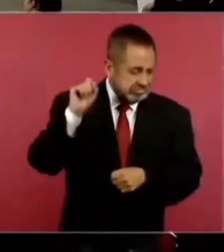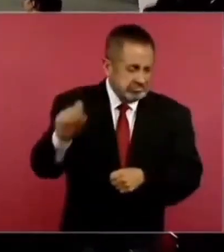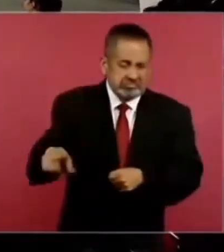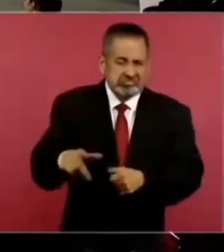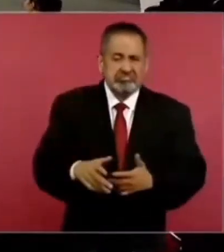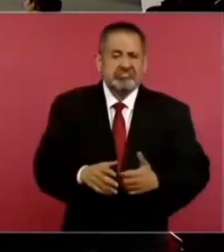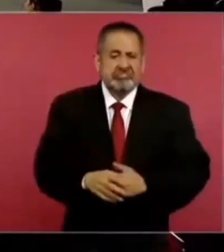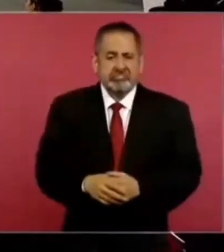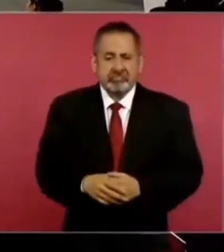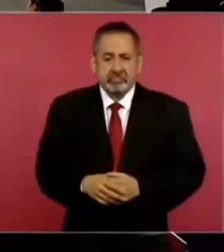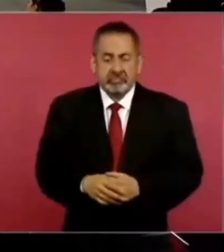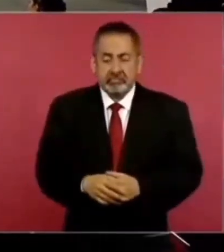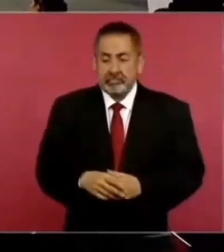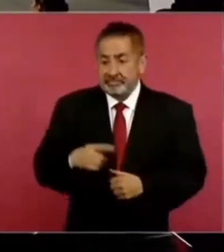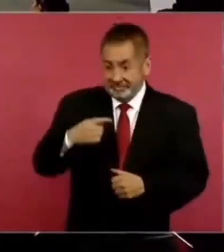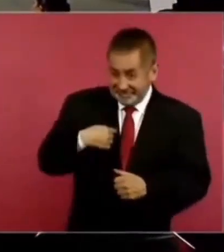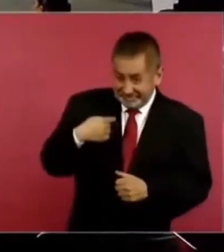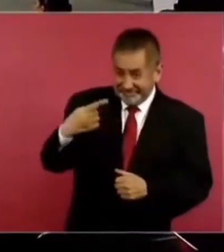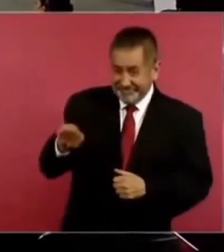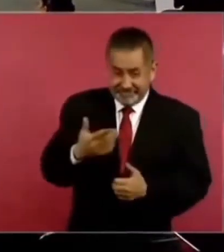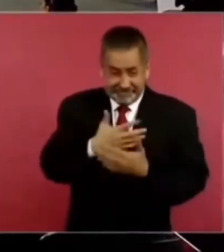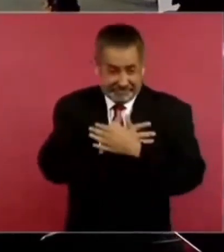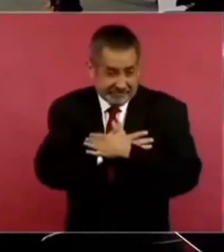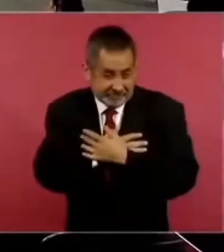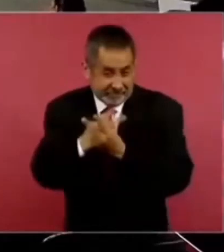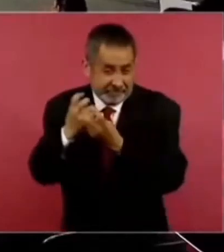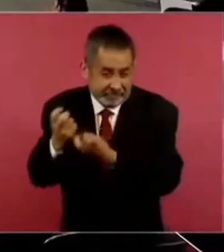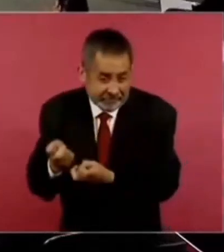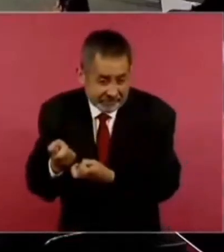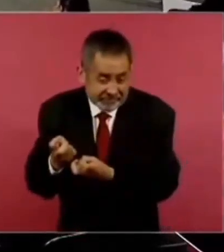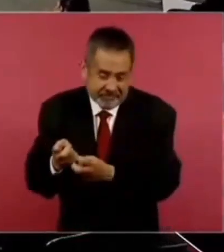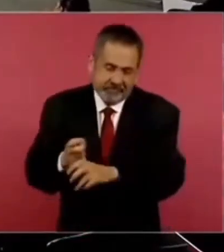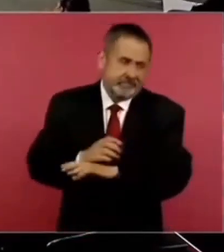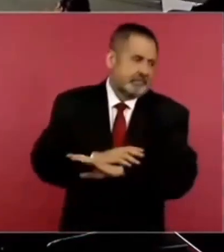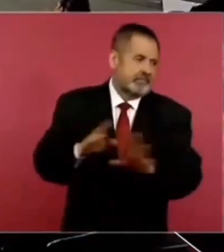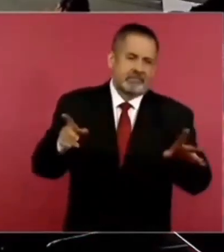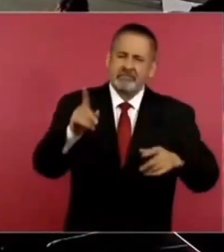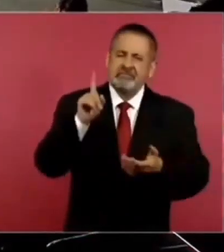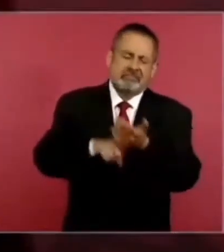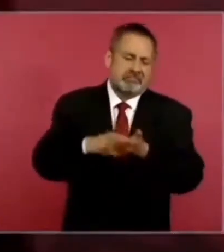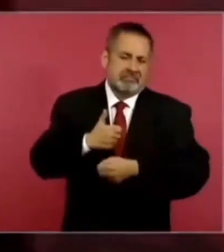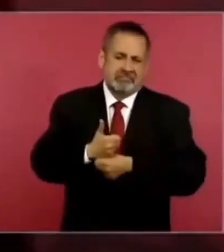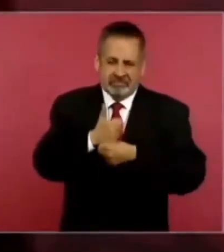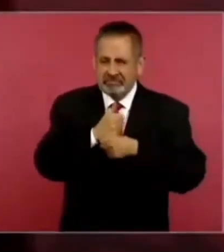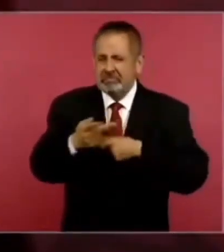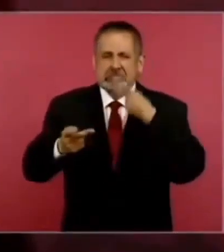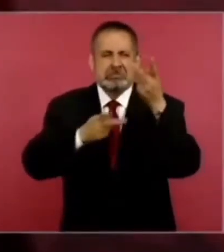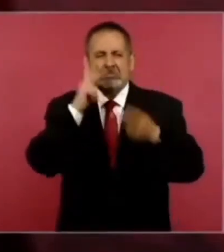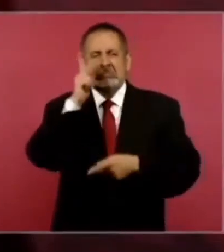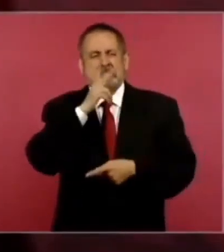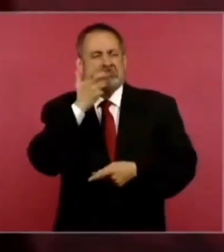tenerle amor y admiración a eso es masoquismo o demagogia mismo mismo que pongan le a